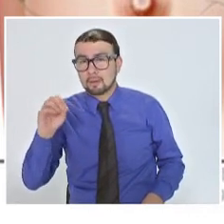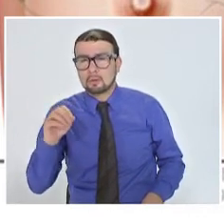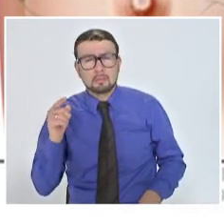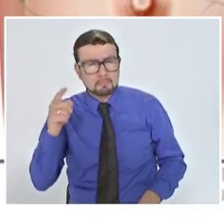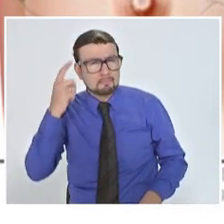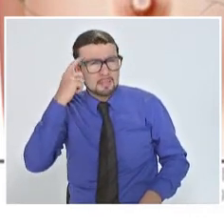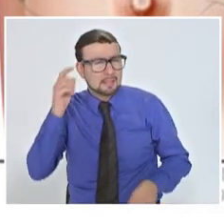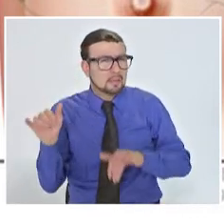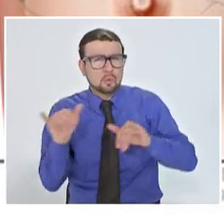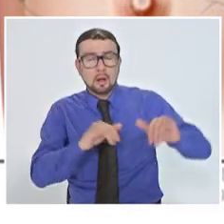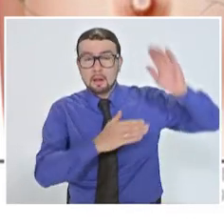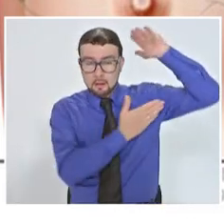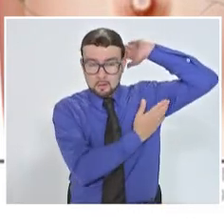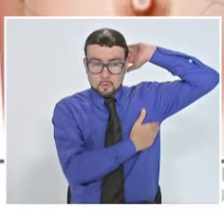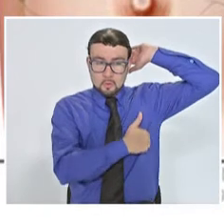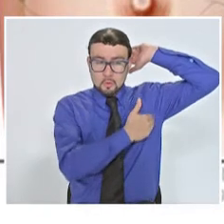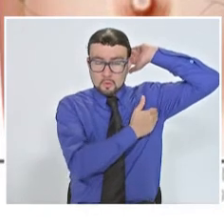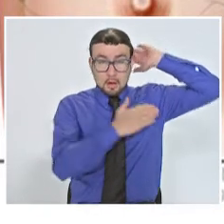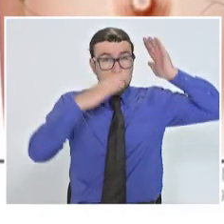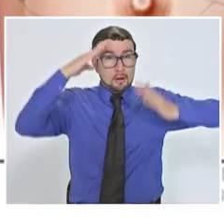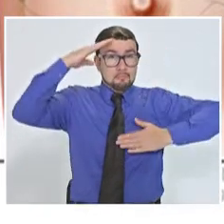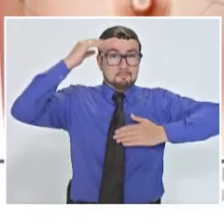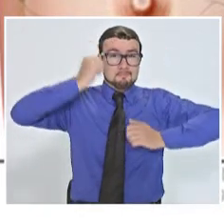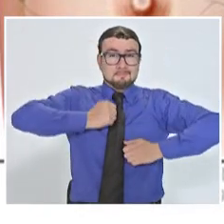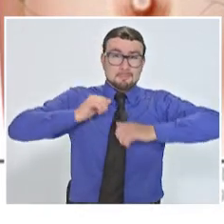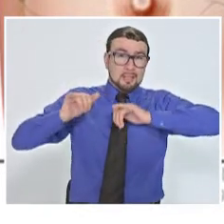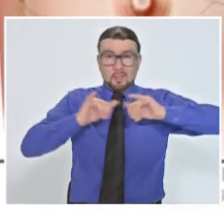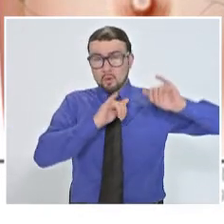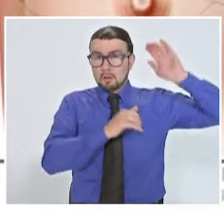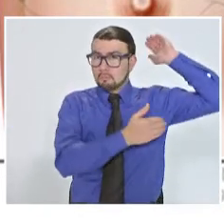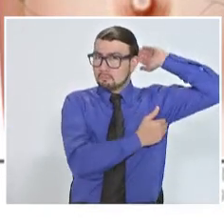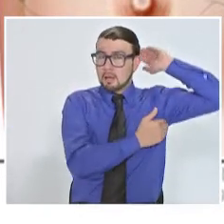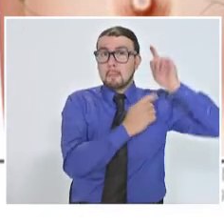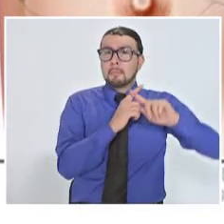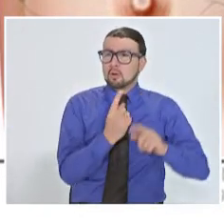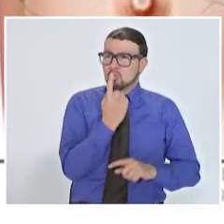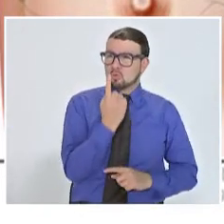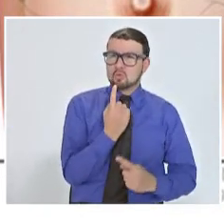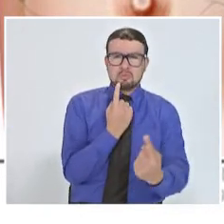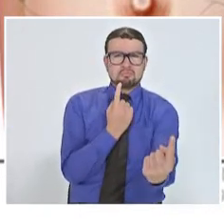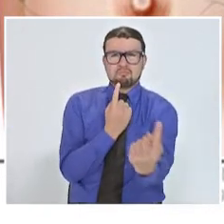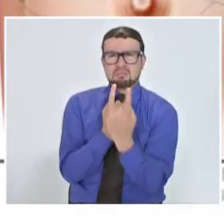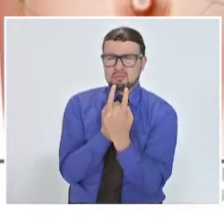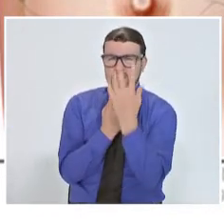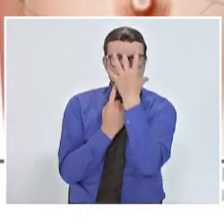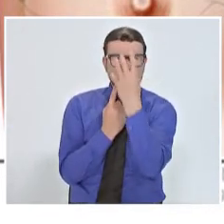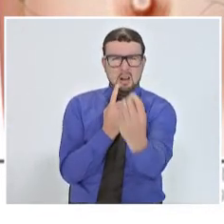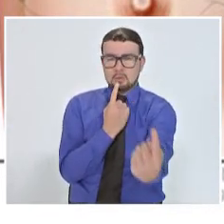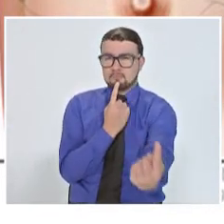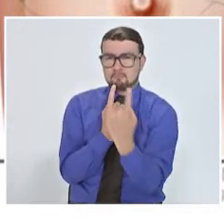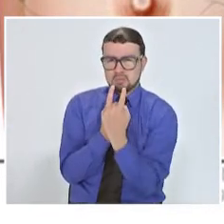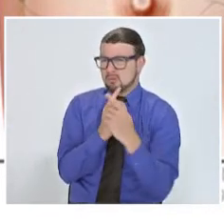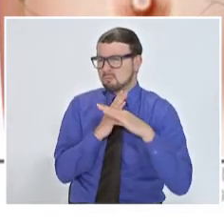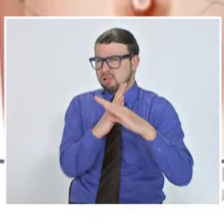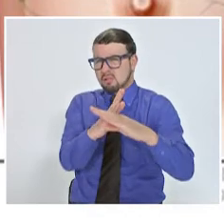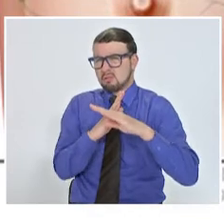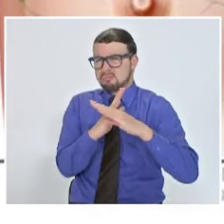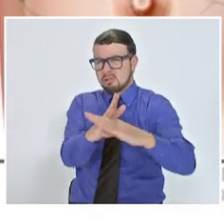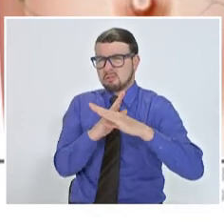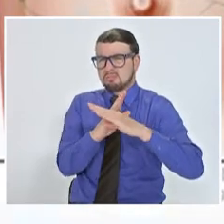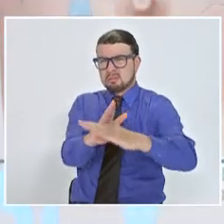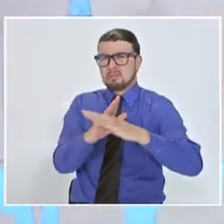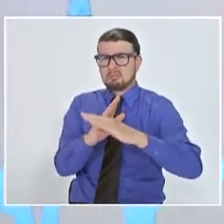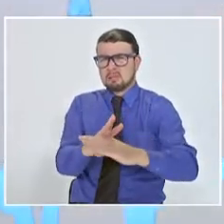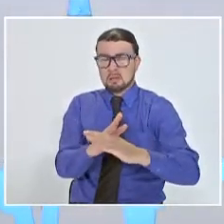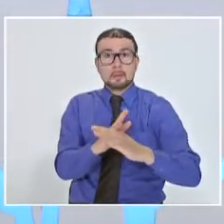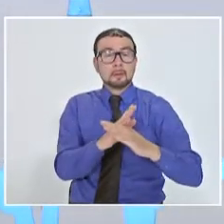batallón. Si hay un soldado centinela que no deja pasar a un maleante por esa puerta del batallón, todos los